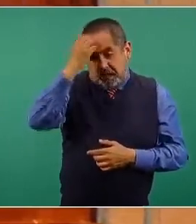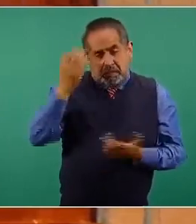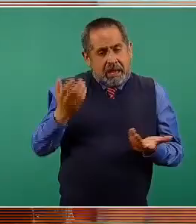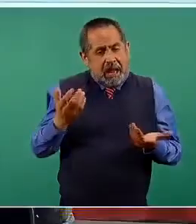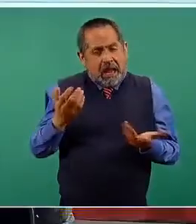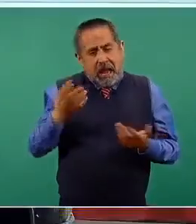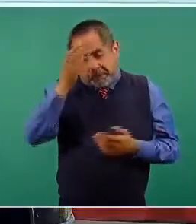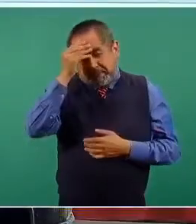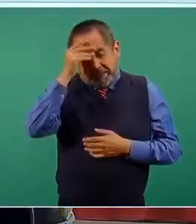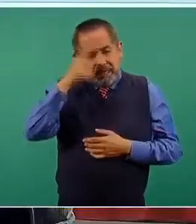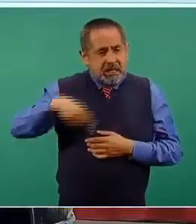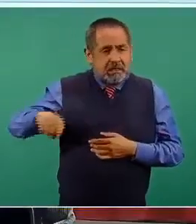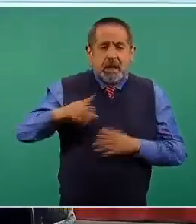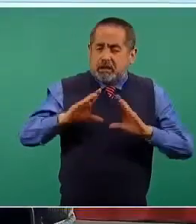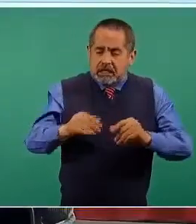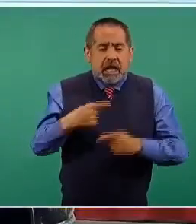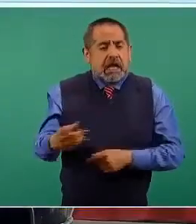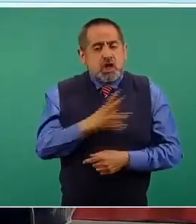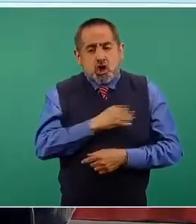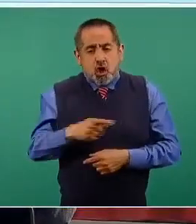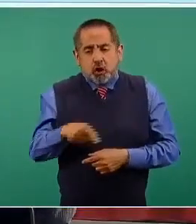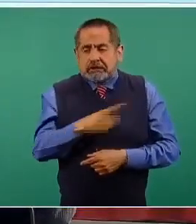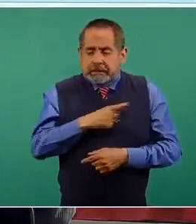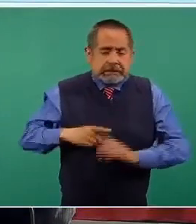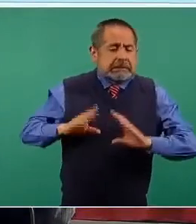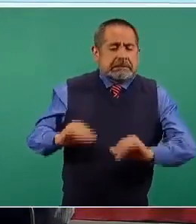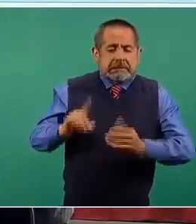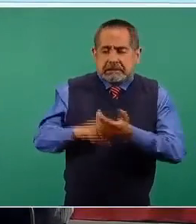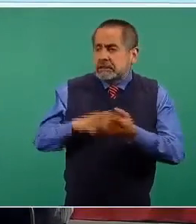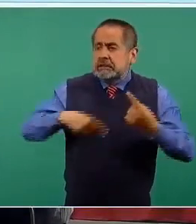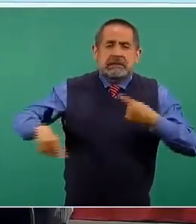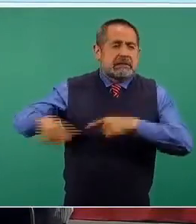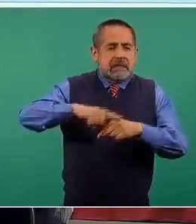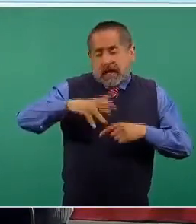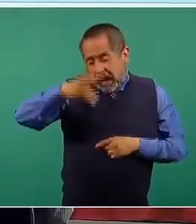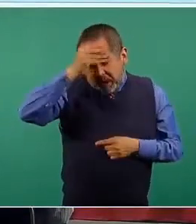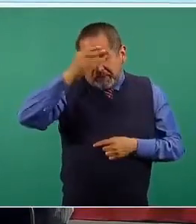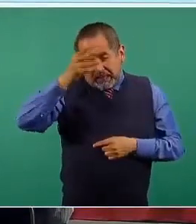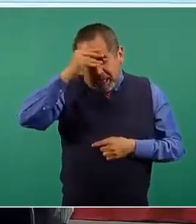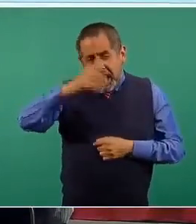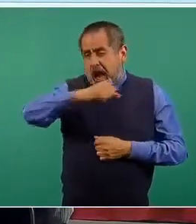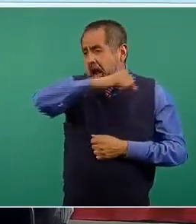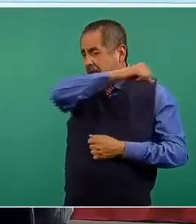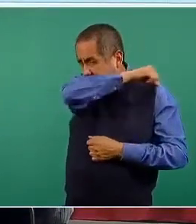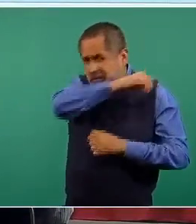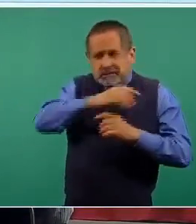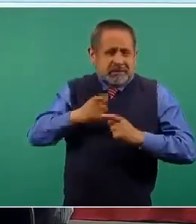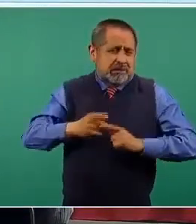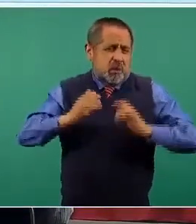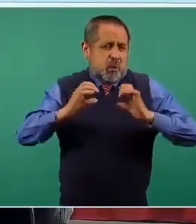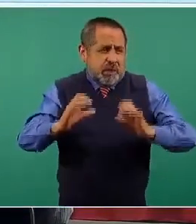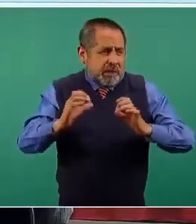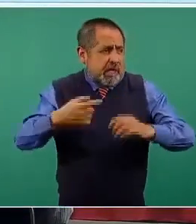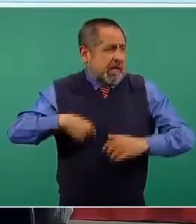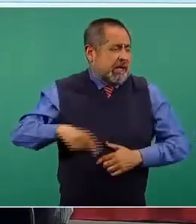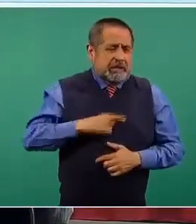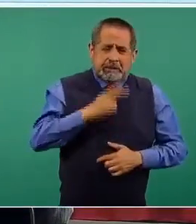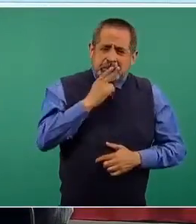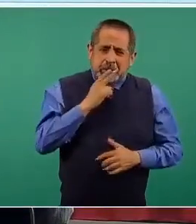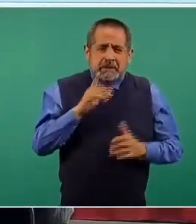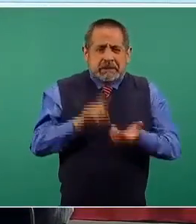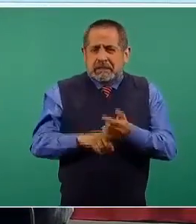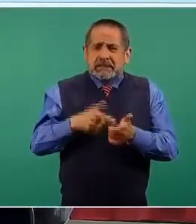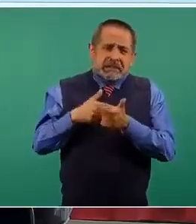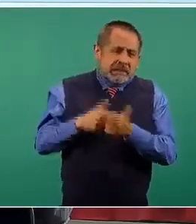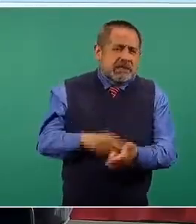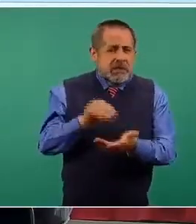a todos, a nuestros hijos, que tenemos que hacerlo en la comunidad. Tenemos que seguir cuidándonos y tenemos que seguir